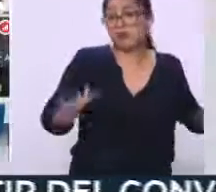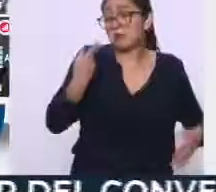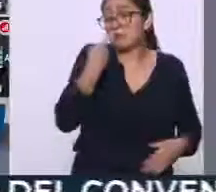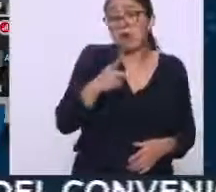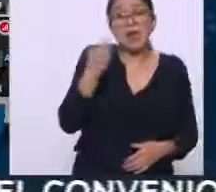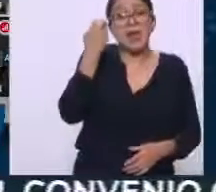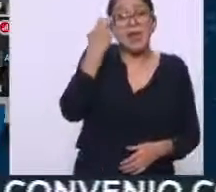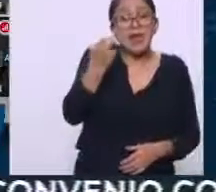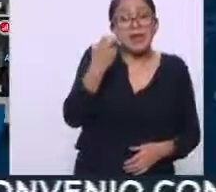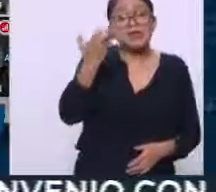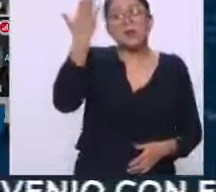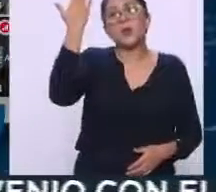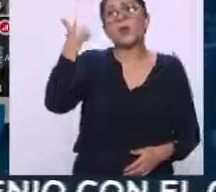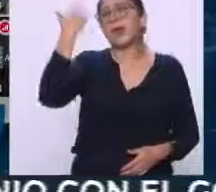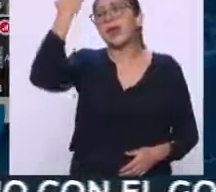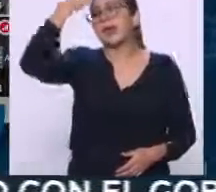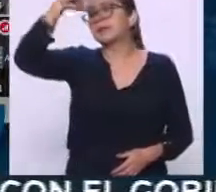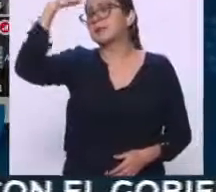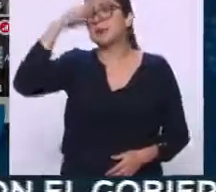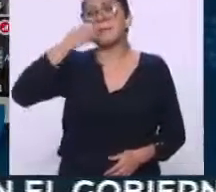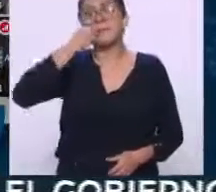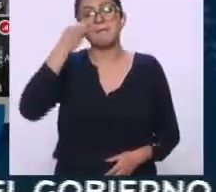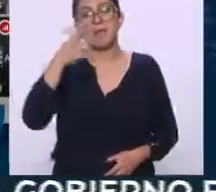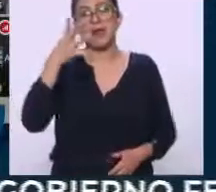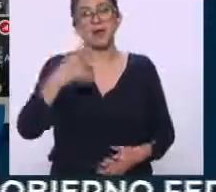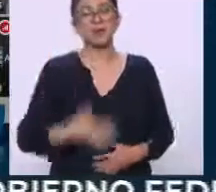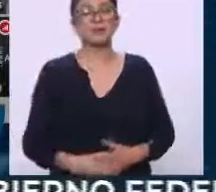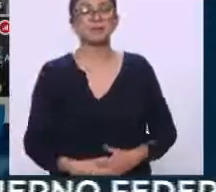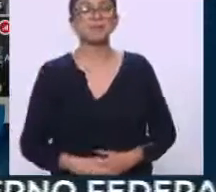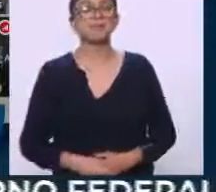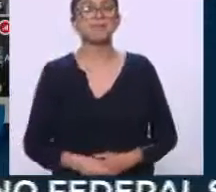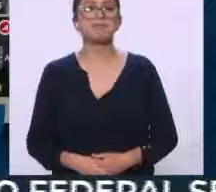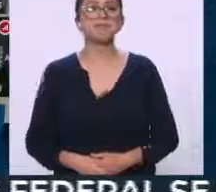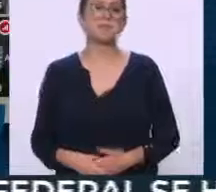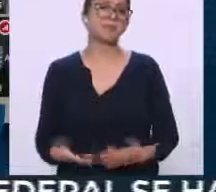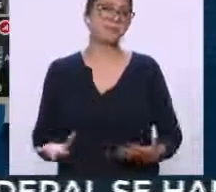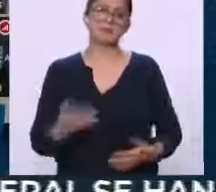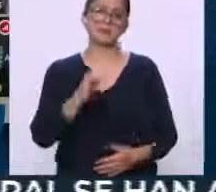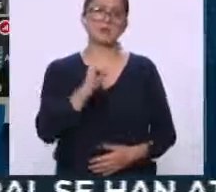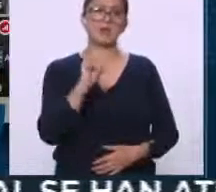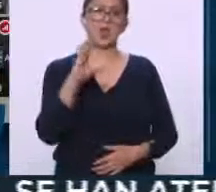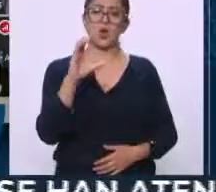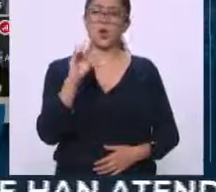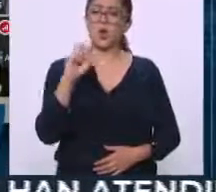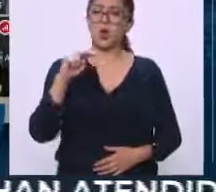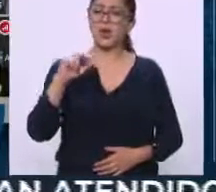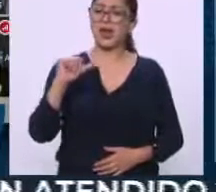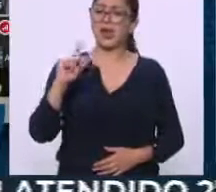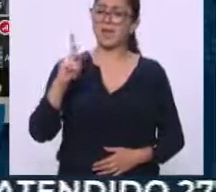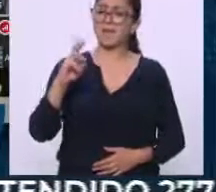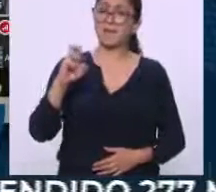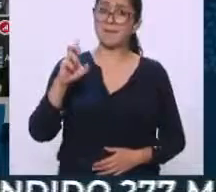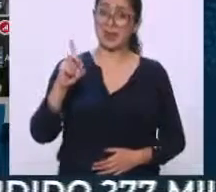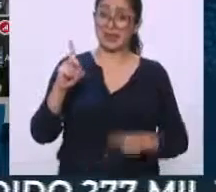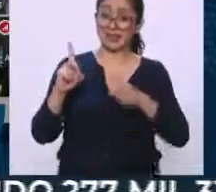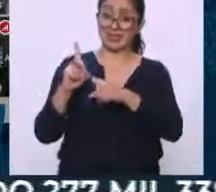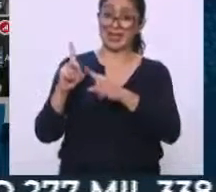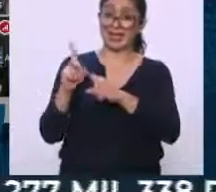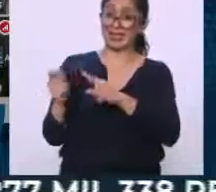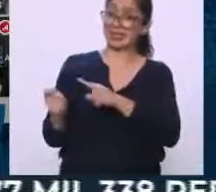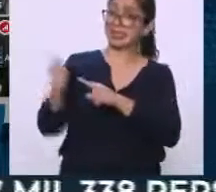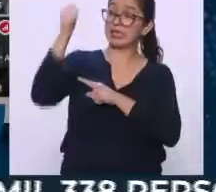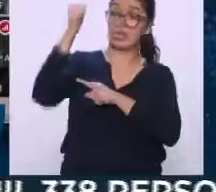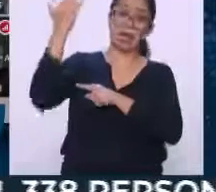bonita. Claro, el CONAPRED se ha quedado atrás, fue un ícono en su momento cuando surgió hace